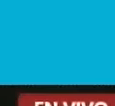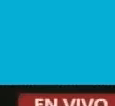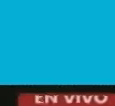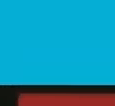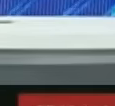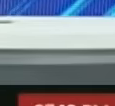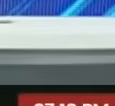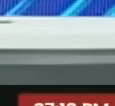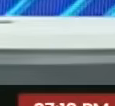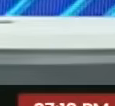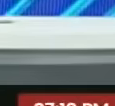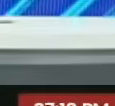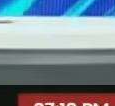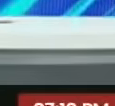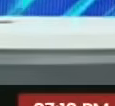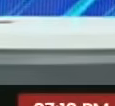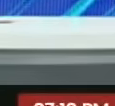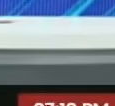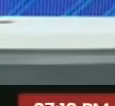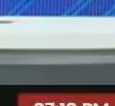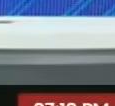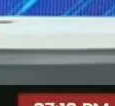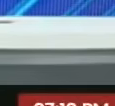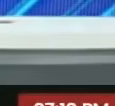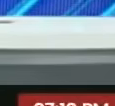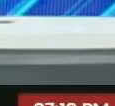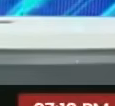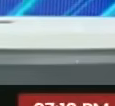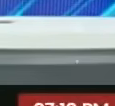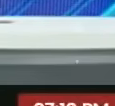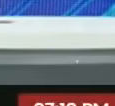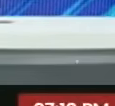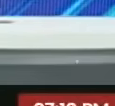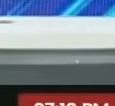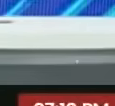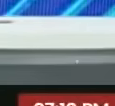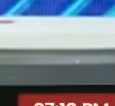Maduro Más. En la jornada siempre